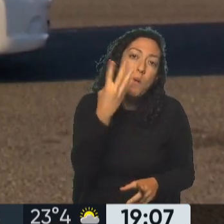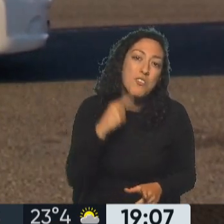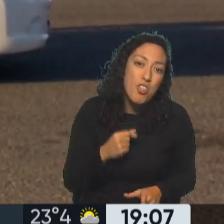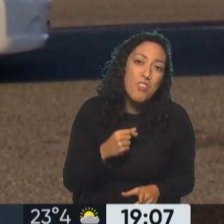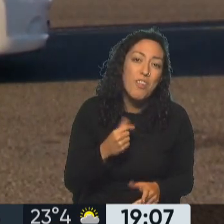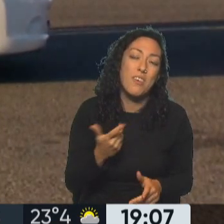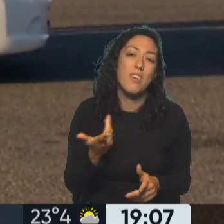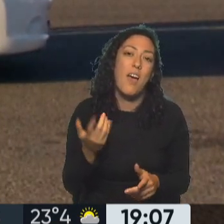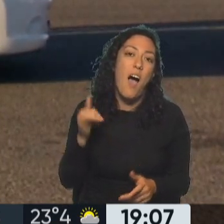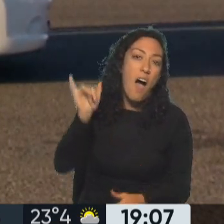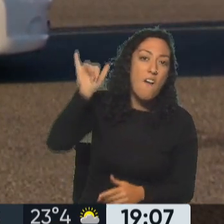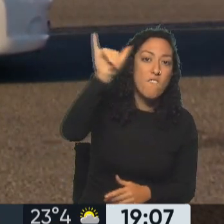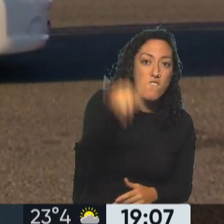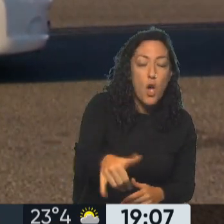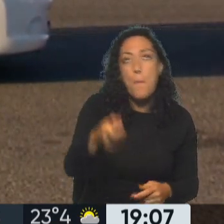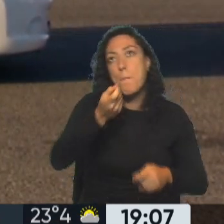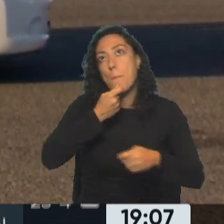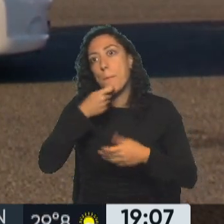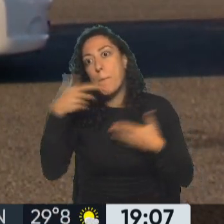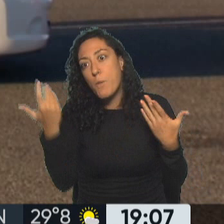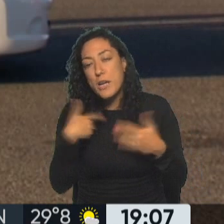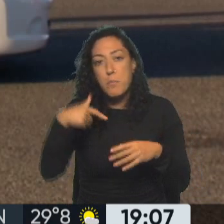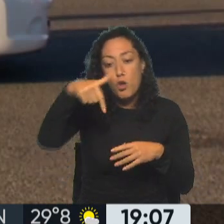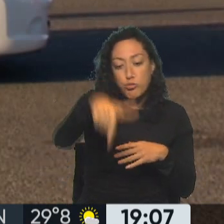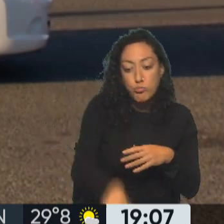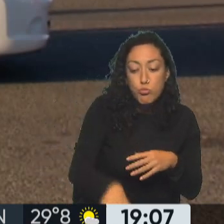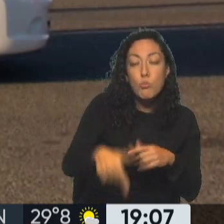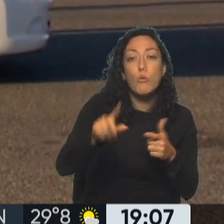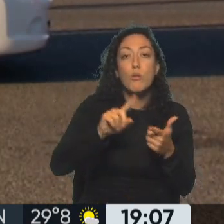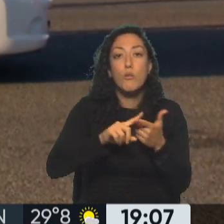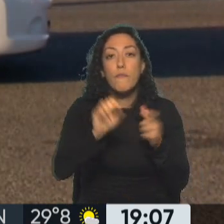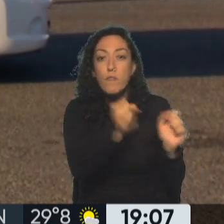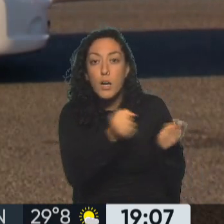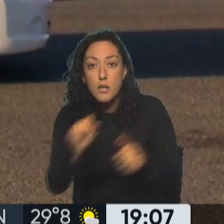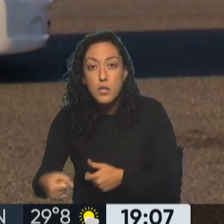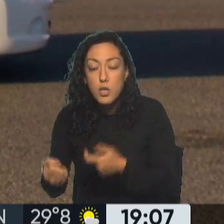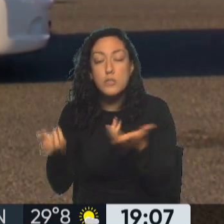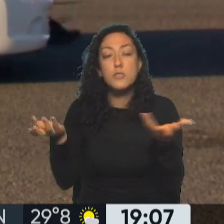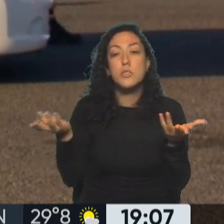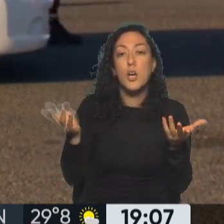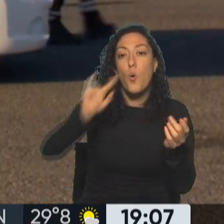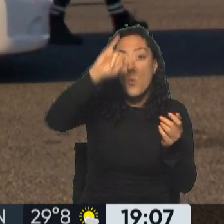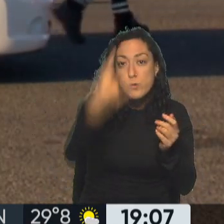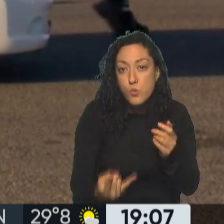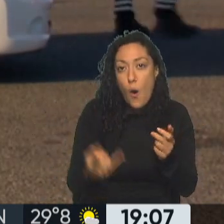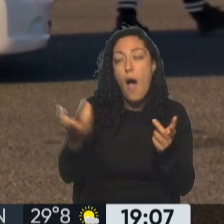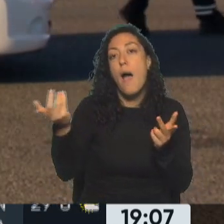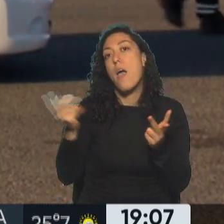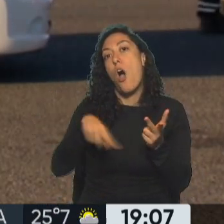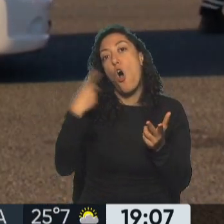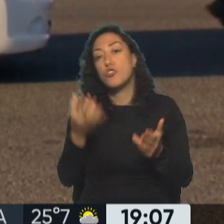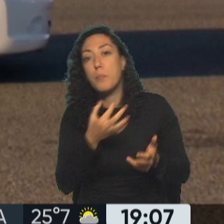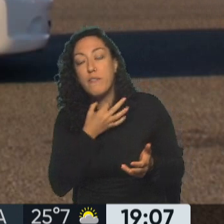tomarse un avión e ir, por ejemplo, al sur, a Bariloche, a Ushuaia. Otros prefieren